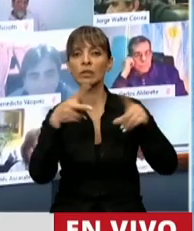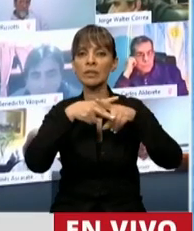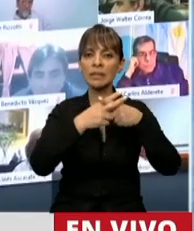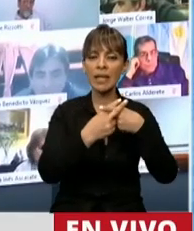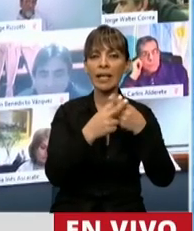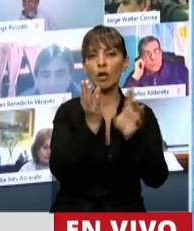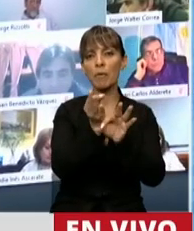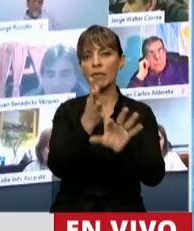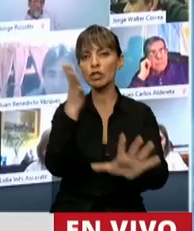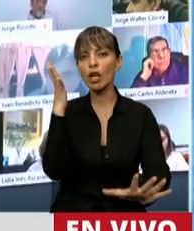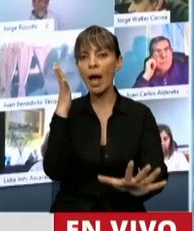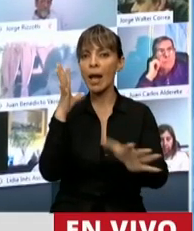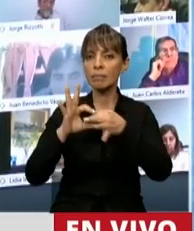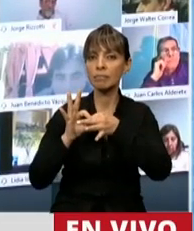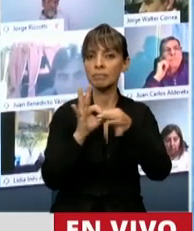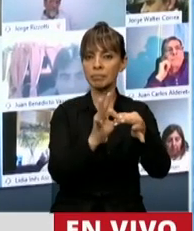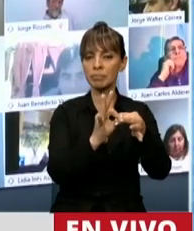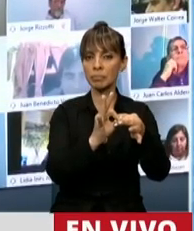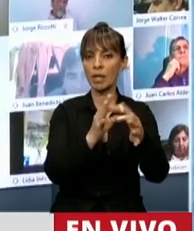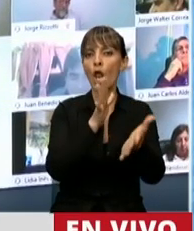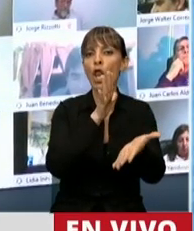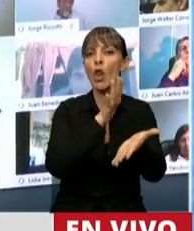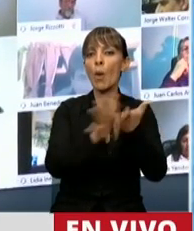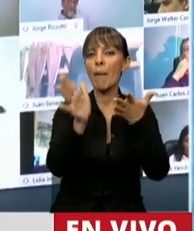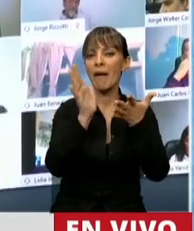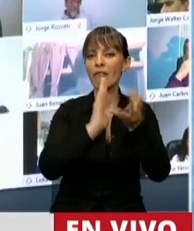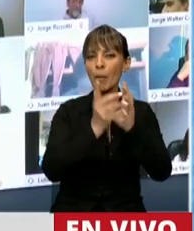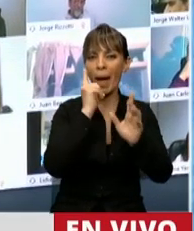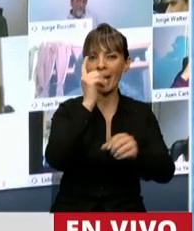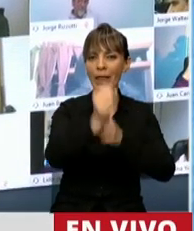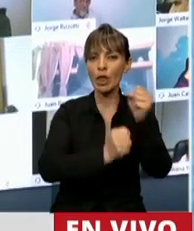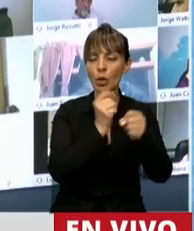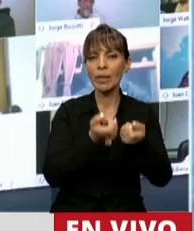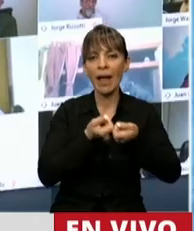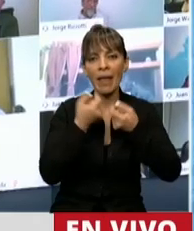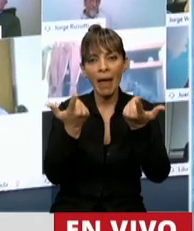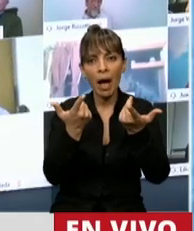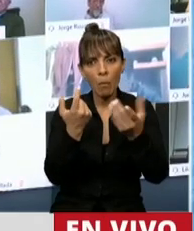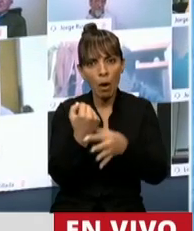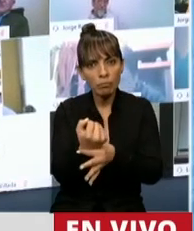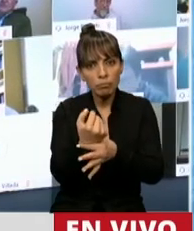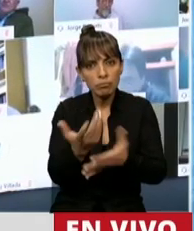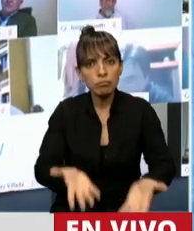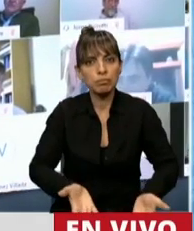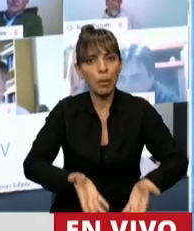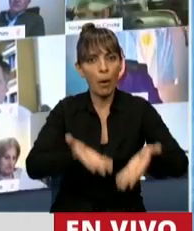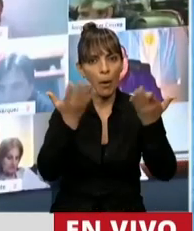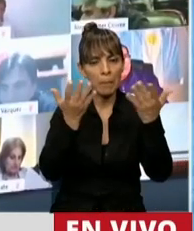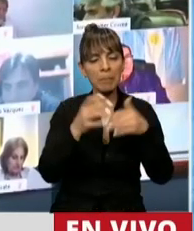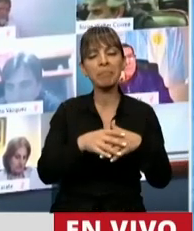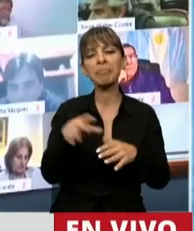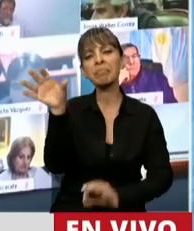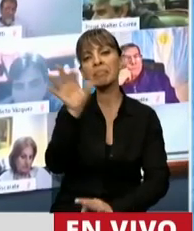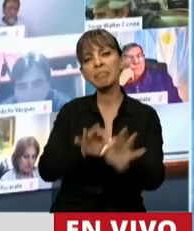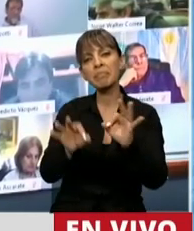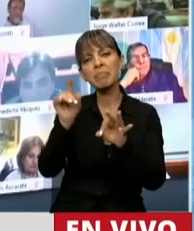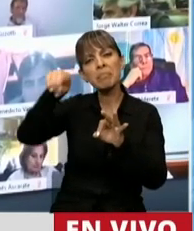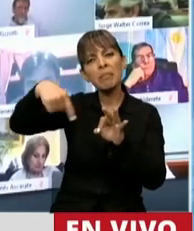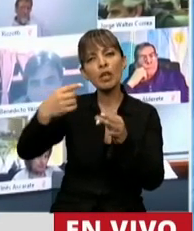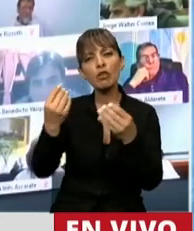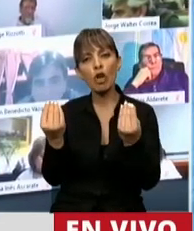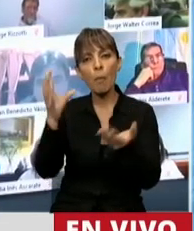base a las nuevas industrias de inteligencia que generan productos de alto valor. El proyecto nació por iniciativa de la